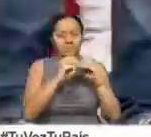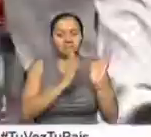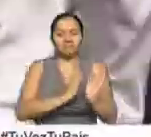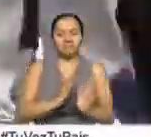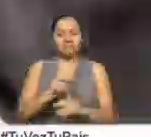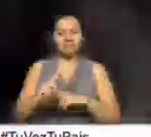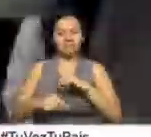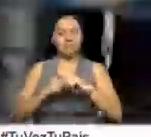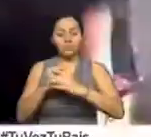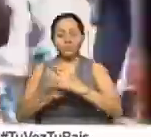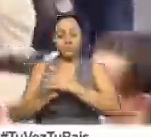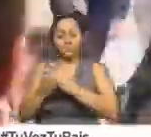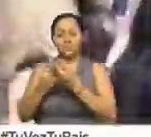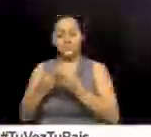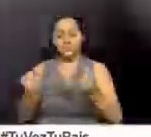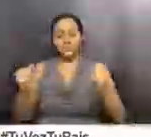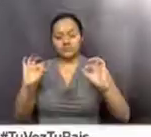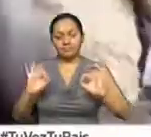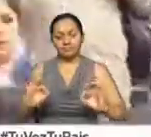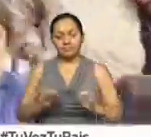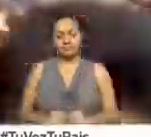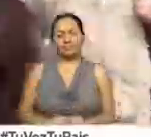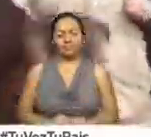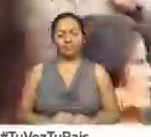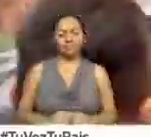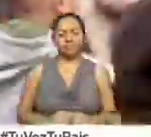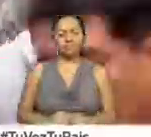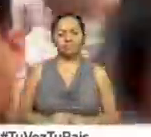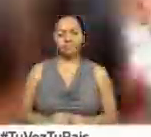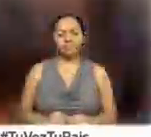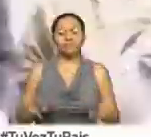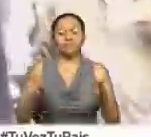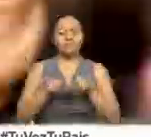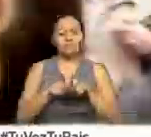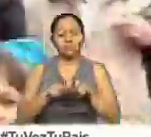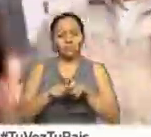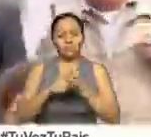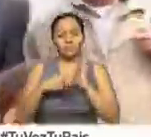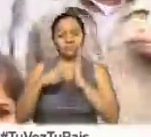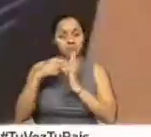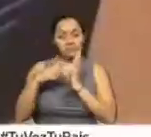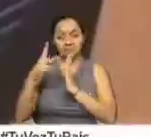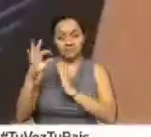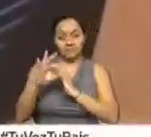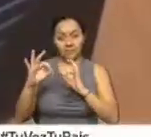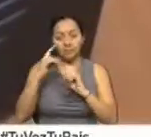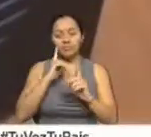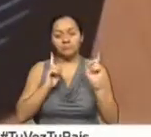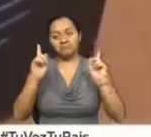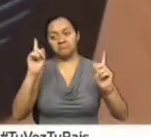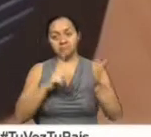para combatir, detectar y sancionar la corrupción, así como la defraudación y la evasión tributaria.